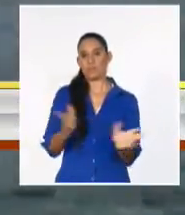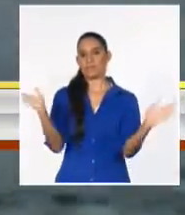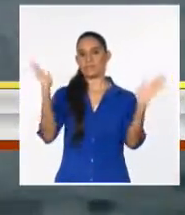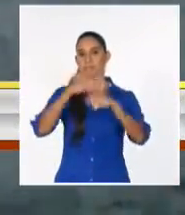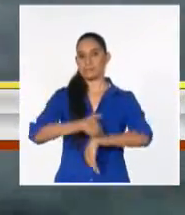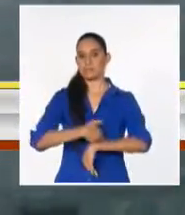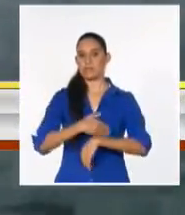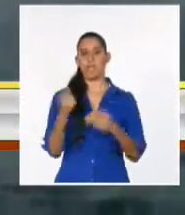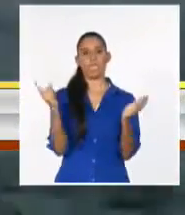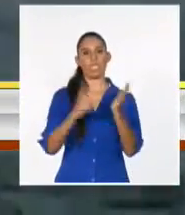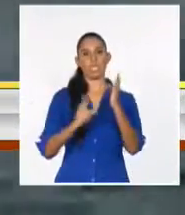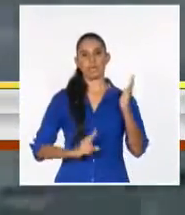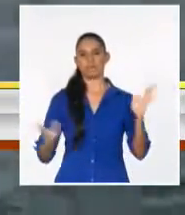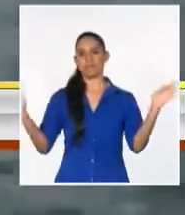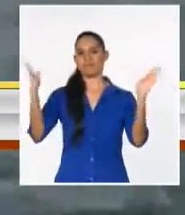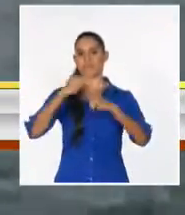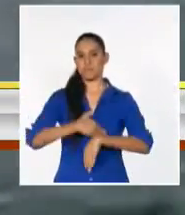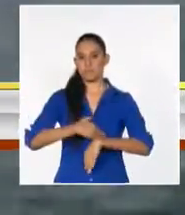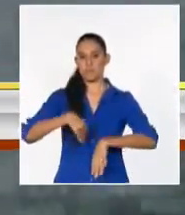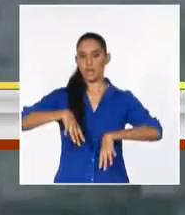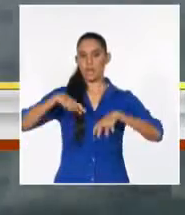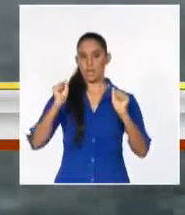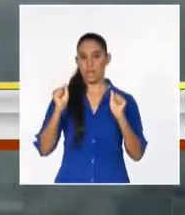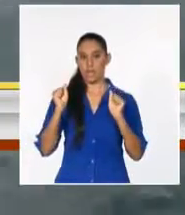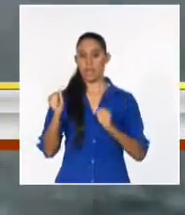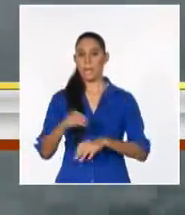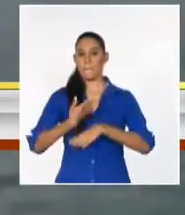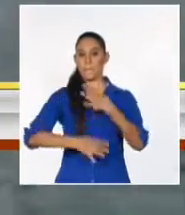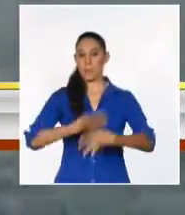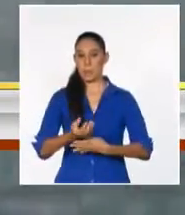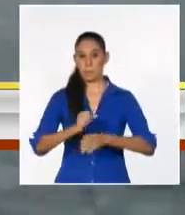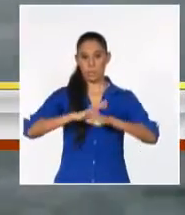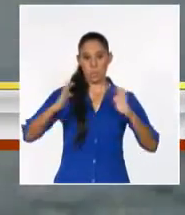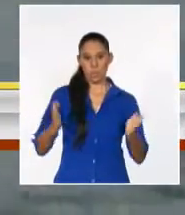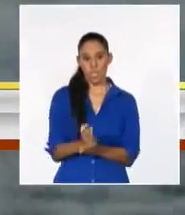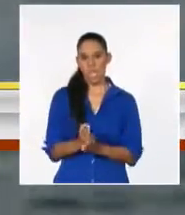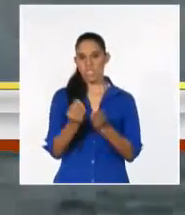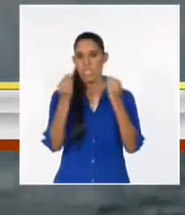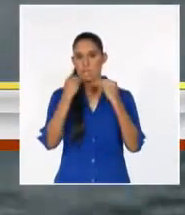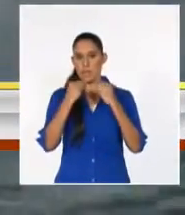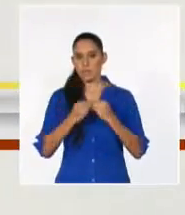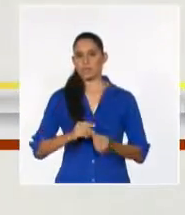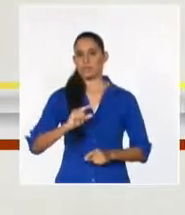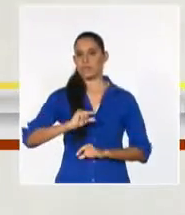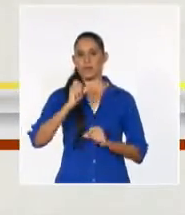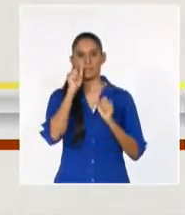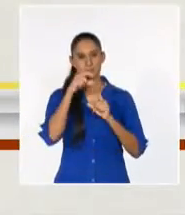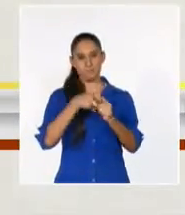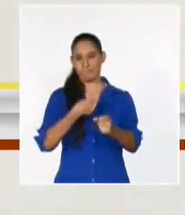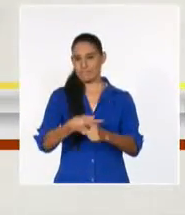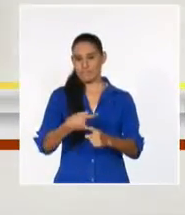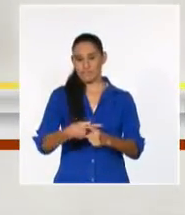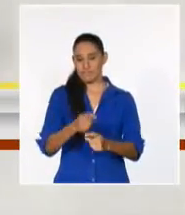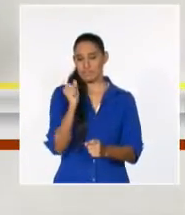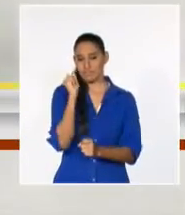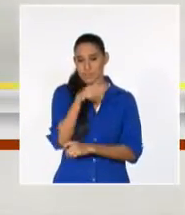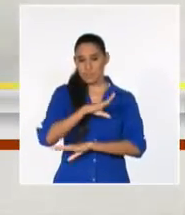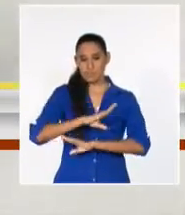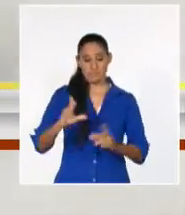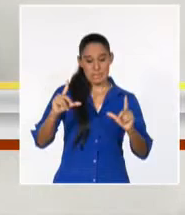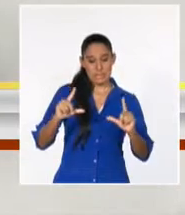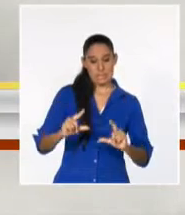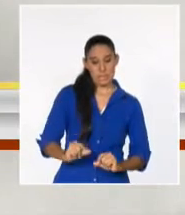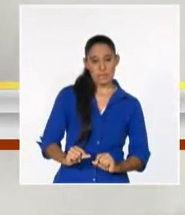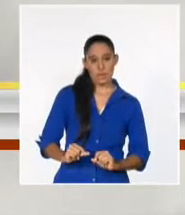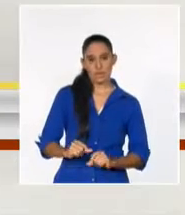electricidad, y el Programa Mundial de Alimentos advierte que pronto se agotará todo el alimento si no se permite una brecha humanitaria.